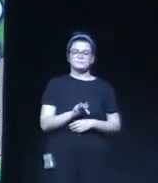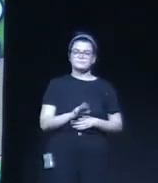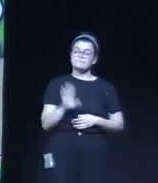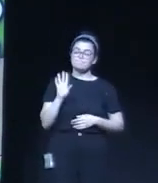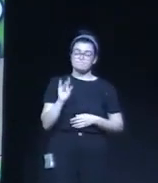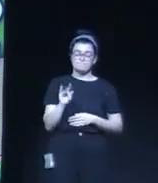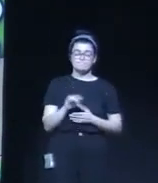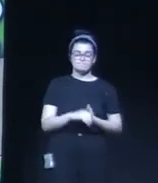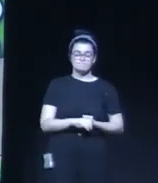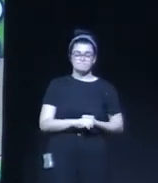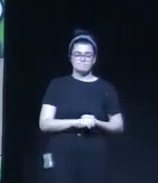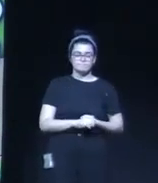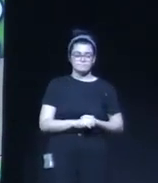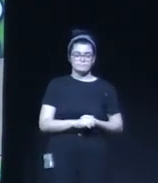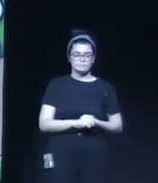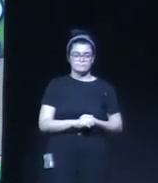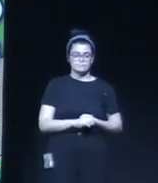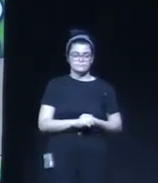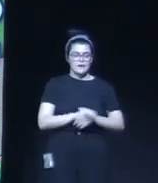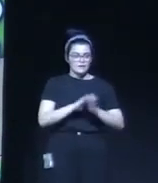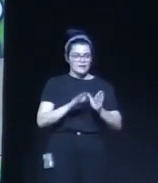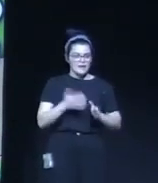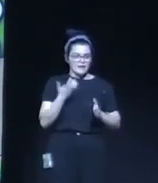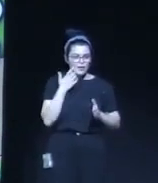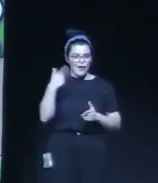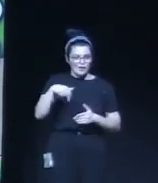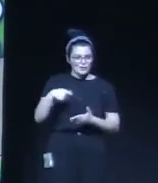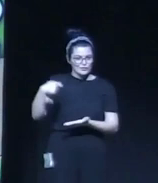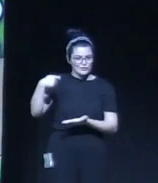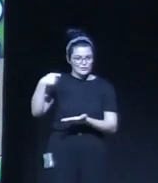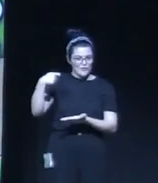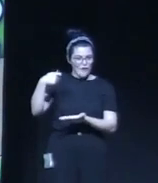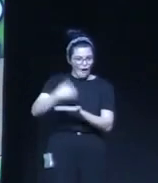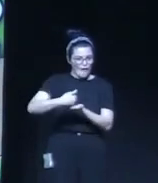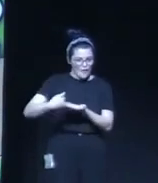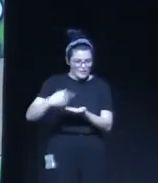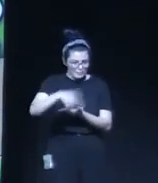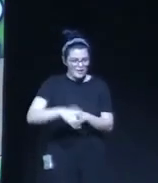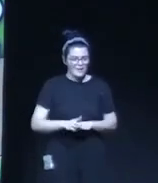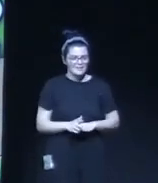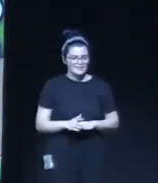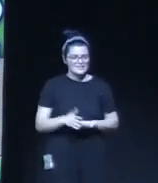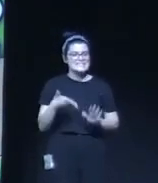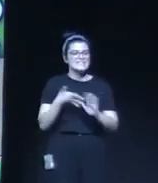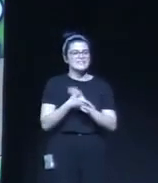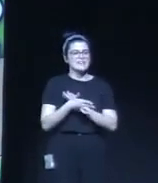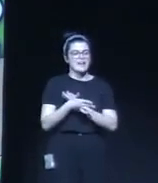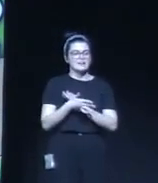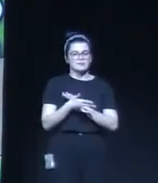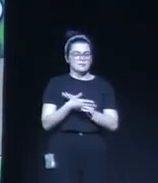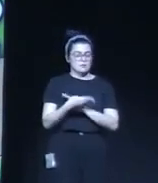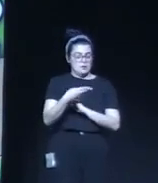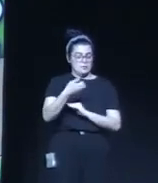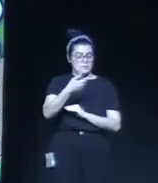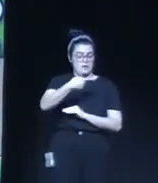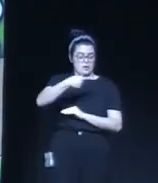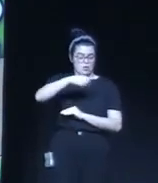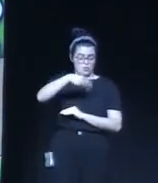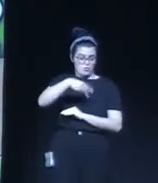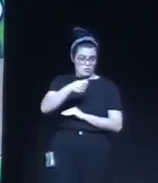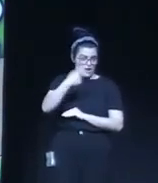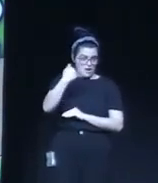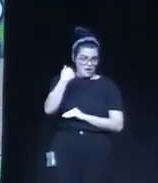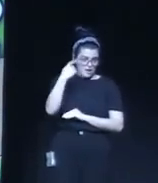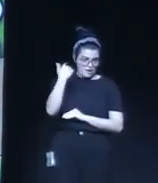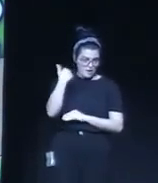La contrapartida, ellos también la cobran. O sea, ellos lo que hacen es que, y Begoña lo ha vivido en su coro